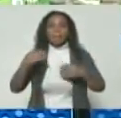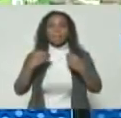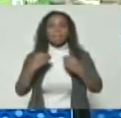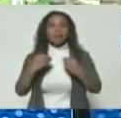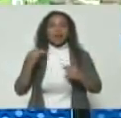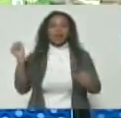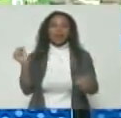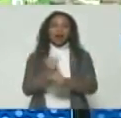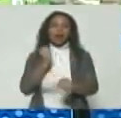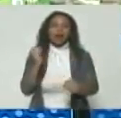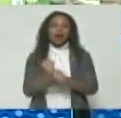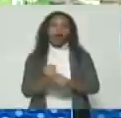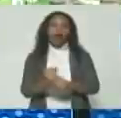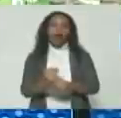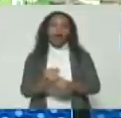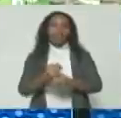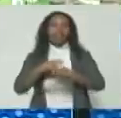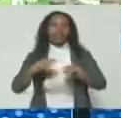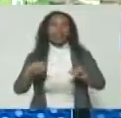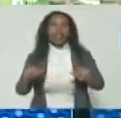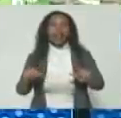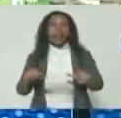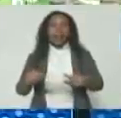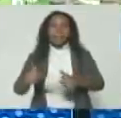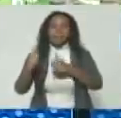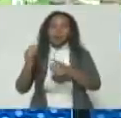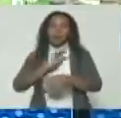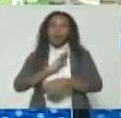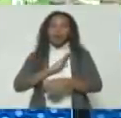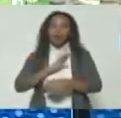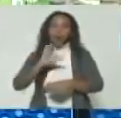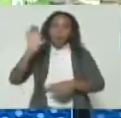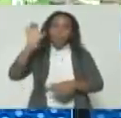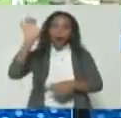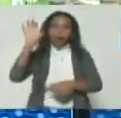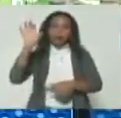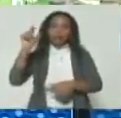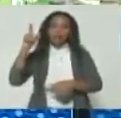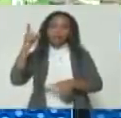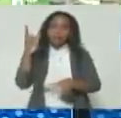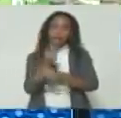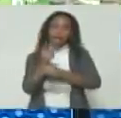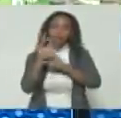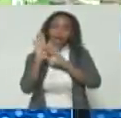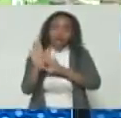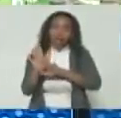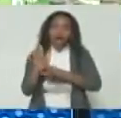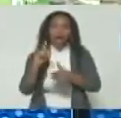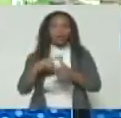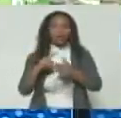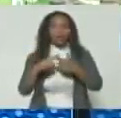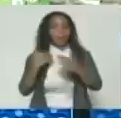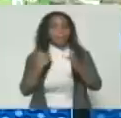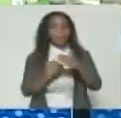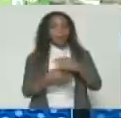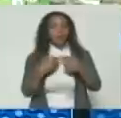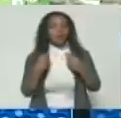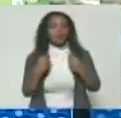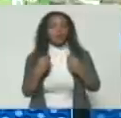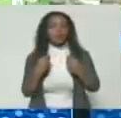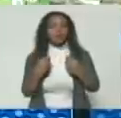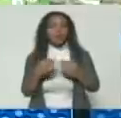trabaja, la tierra es un bien de la nación y así debe ser. Y entonces vámonos para